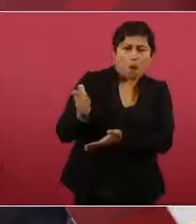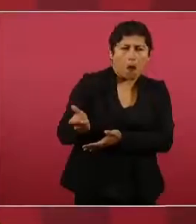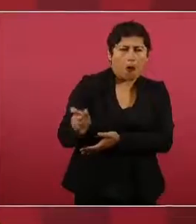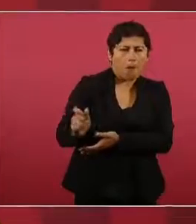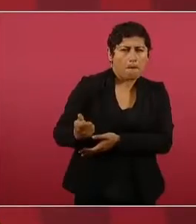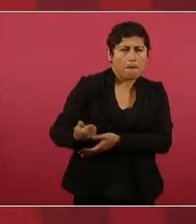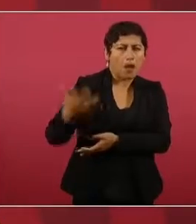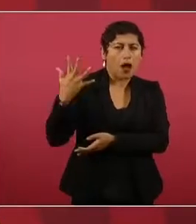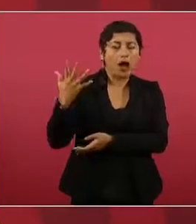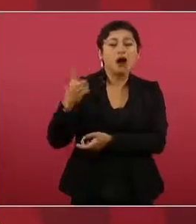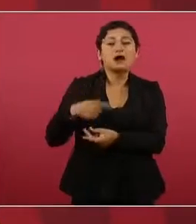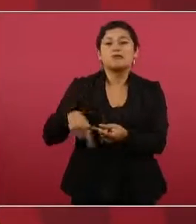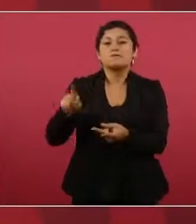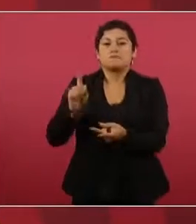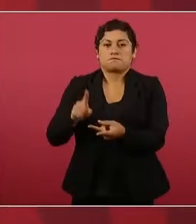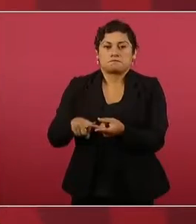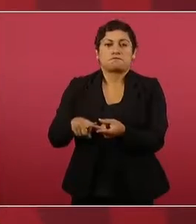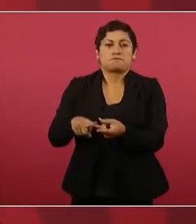prestaciones